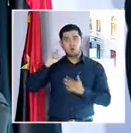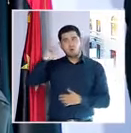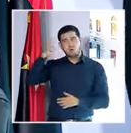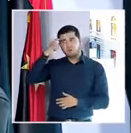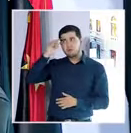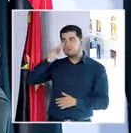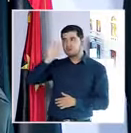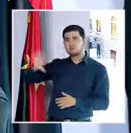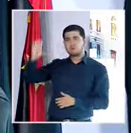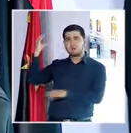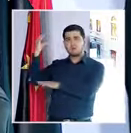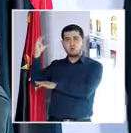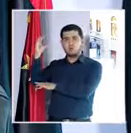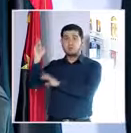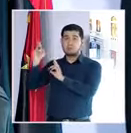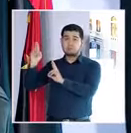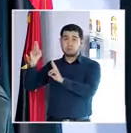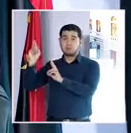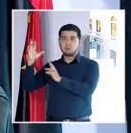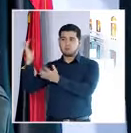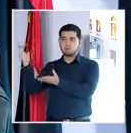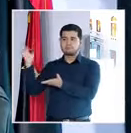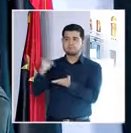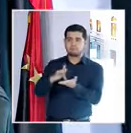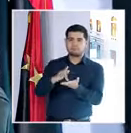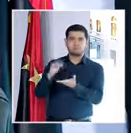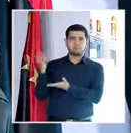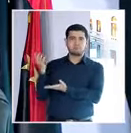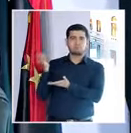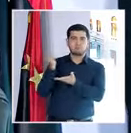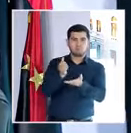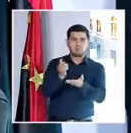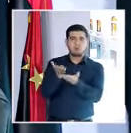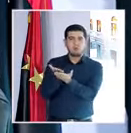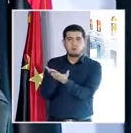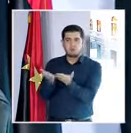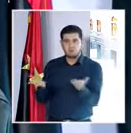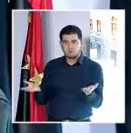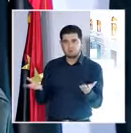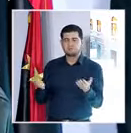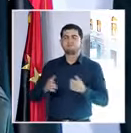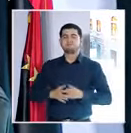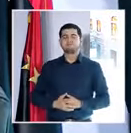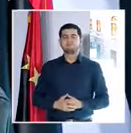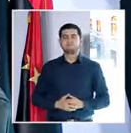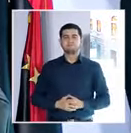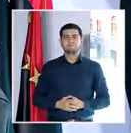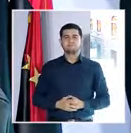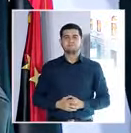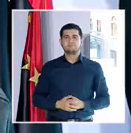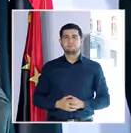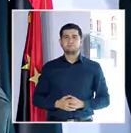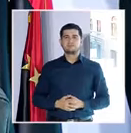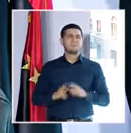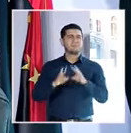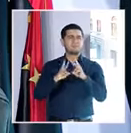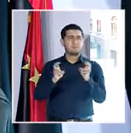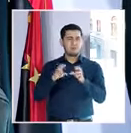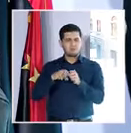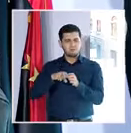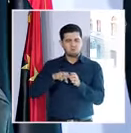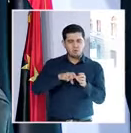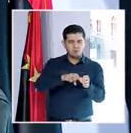que prontamente lleguen, como llegaron en su momento, todas las capacidades en materia de movilidad